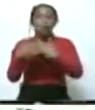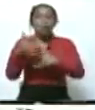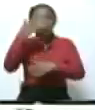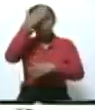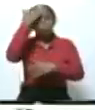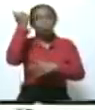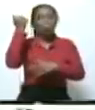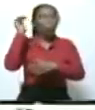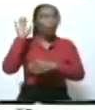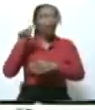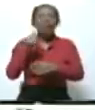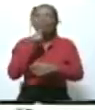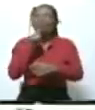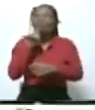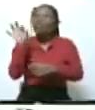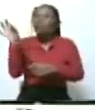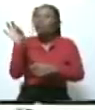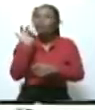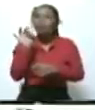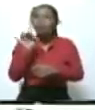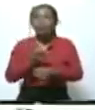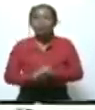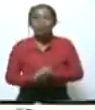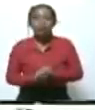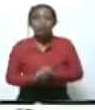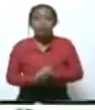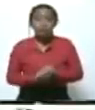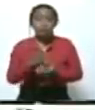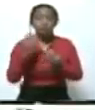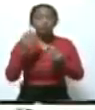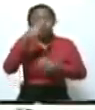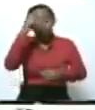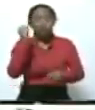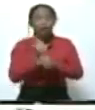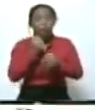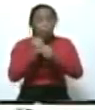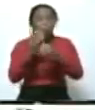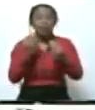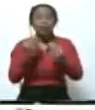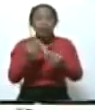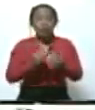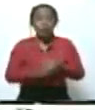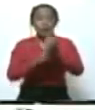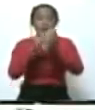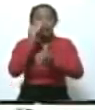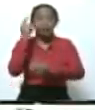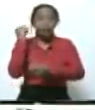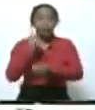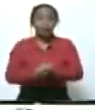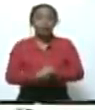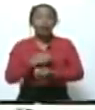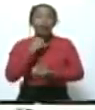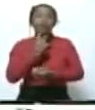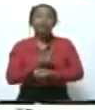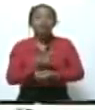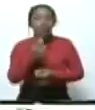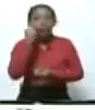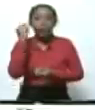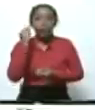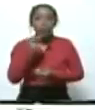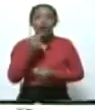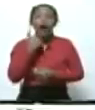olvida quién lo eligió. Tiene mucho trabajo, van a tener mucho trabajo los delegados y las delegadas. Si usted tiene otras